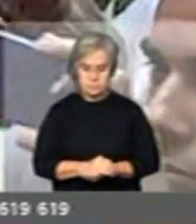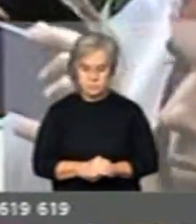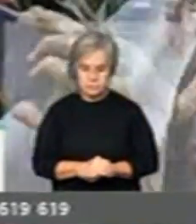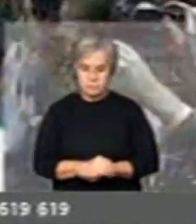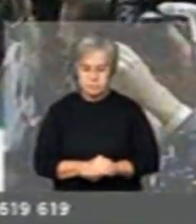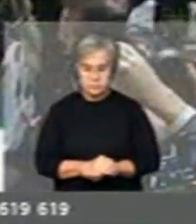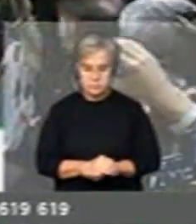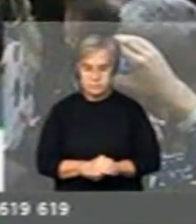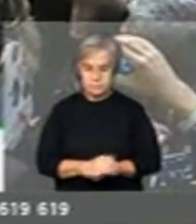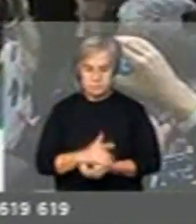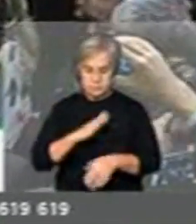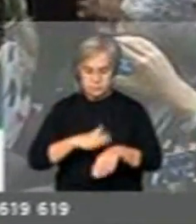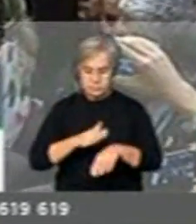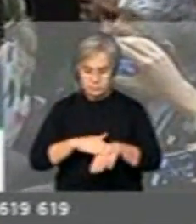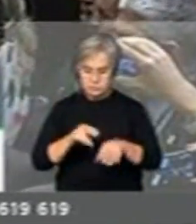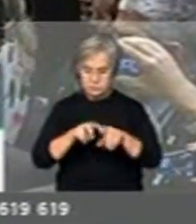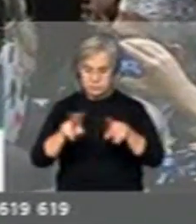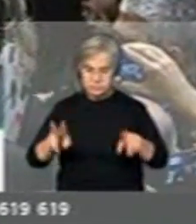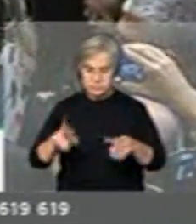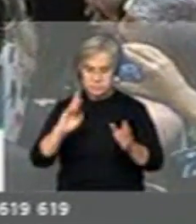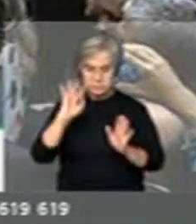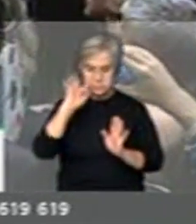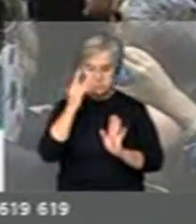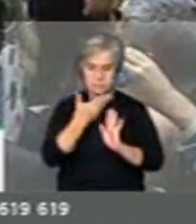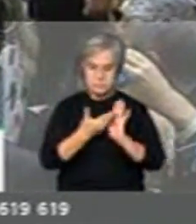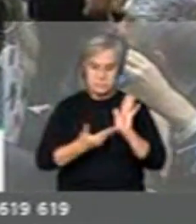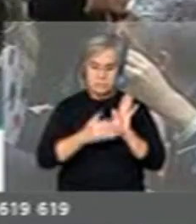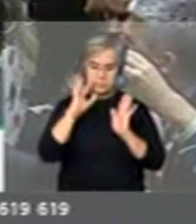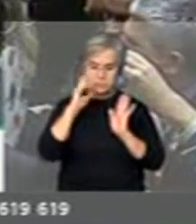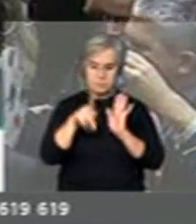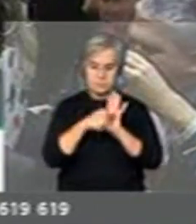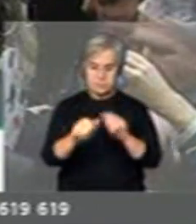extranjero, abuso de poder y realización de maniobras para obstaculizar